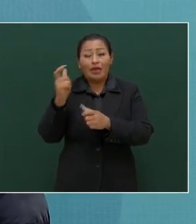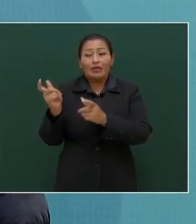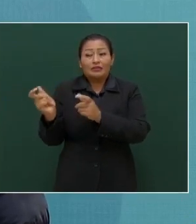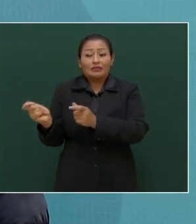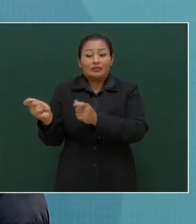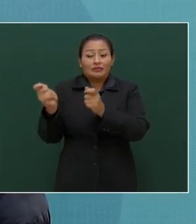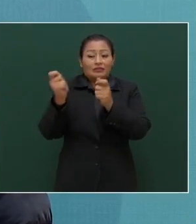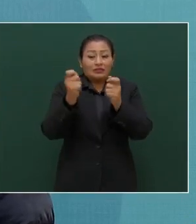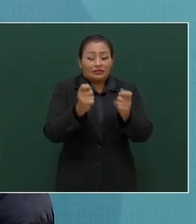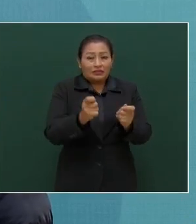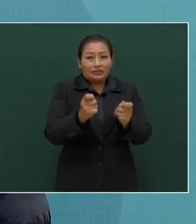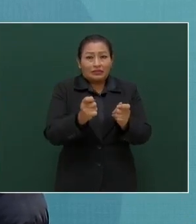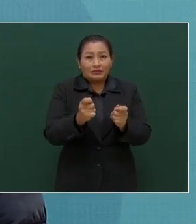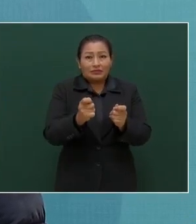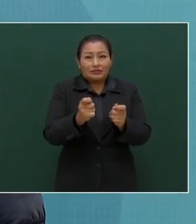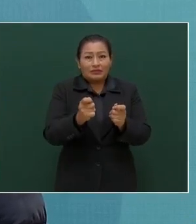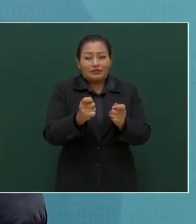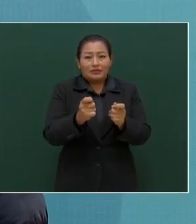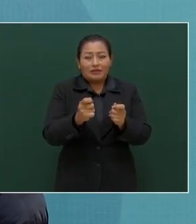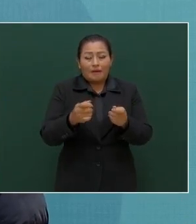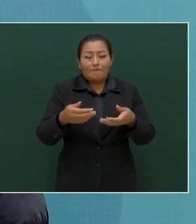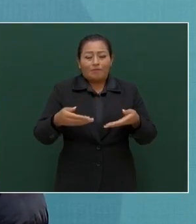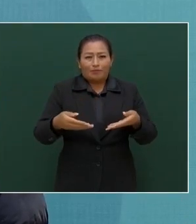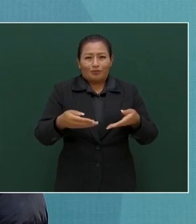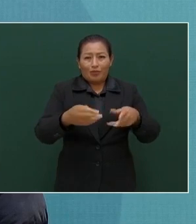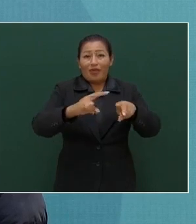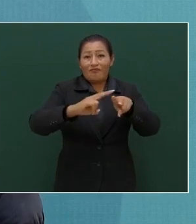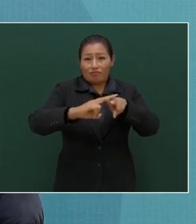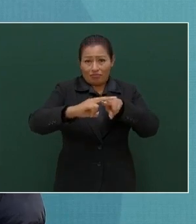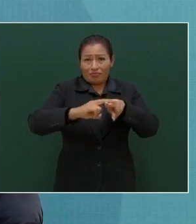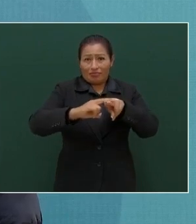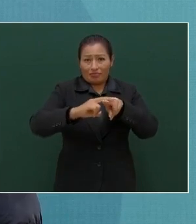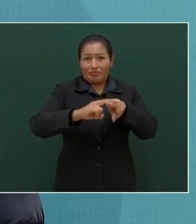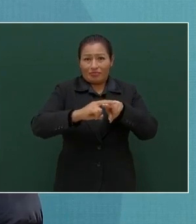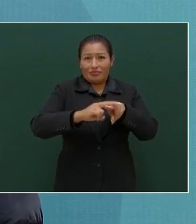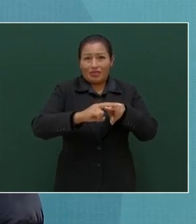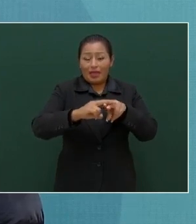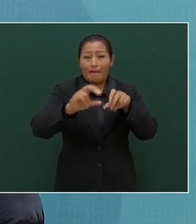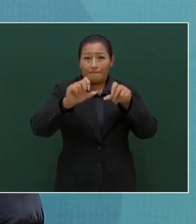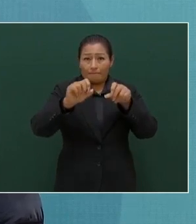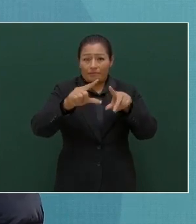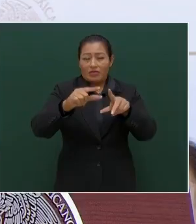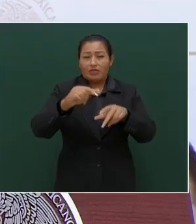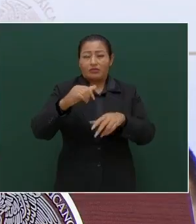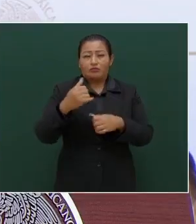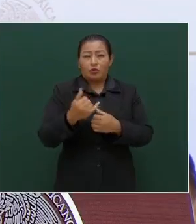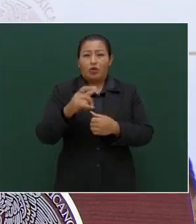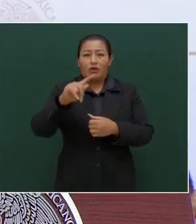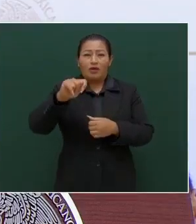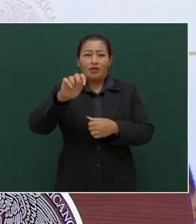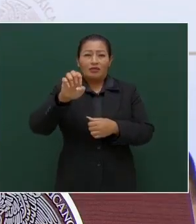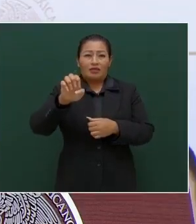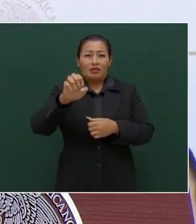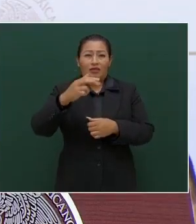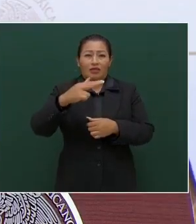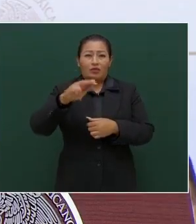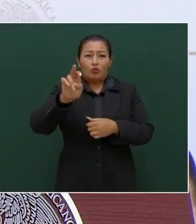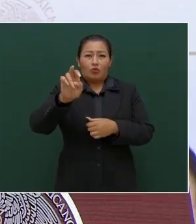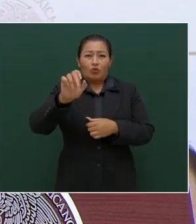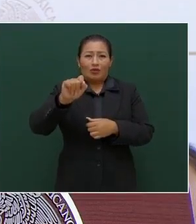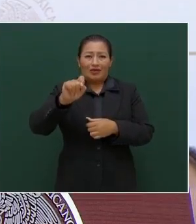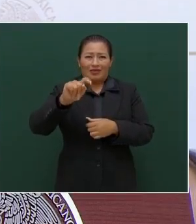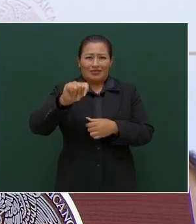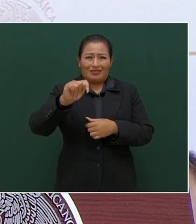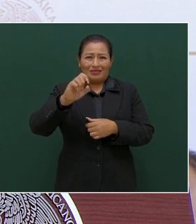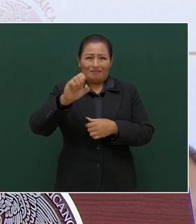ya física de las vías del tren del Istmo de Tehuantepec, eso para poder concluir